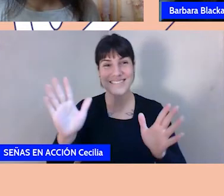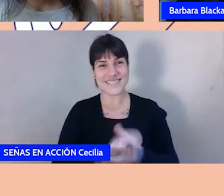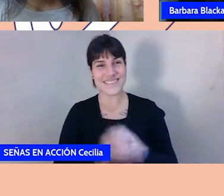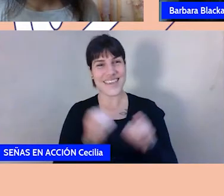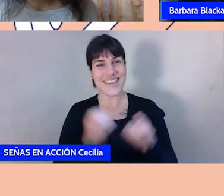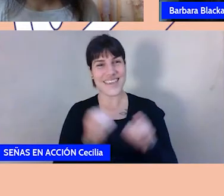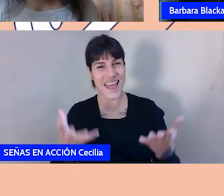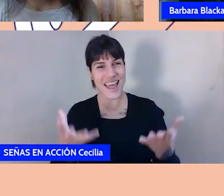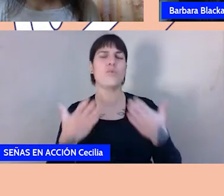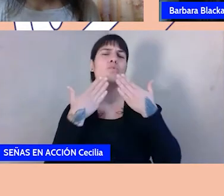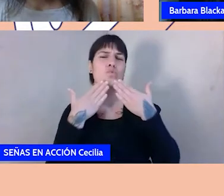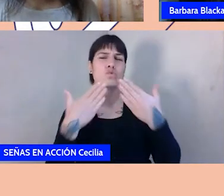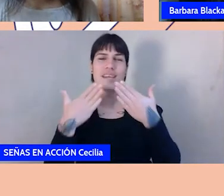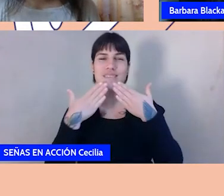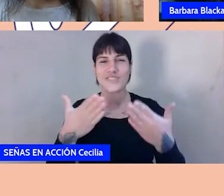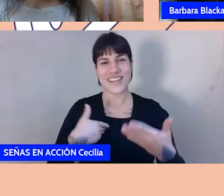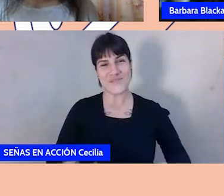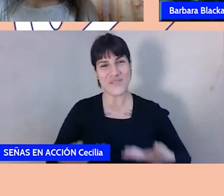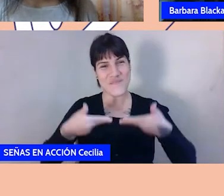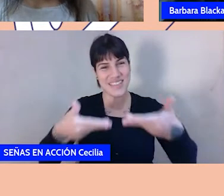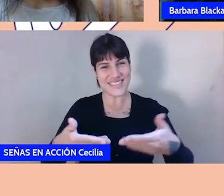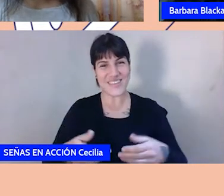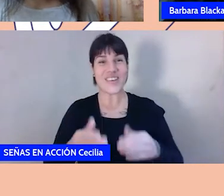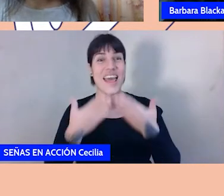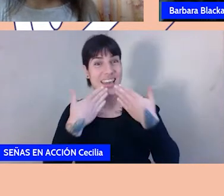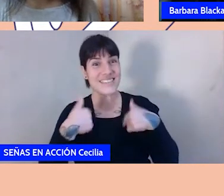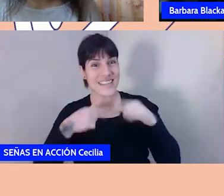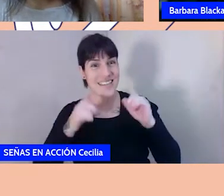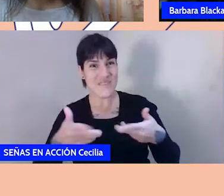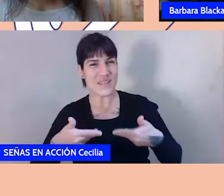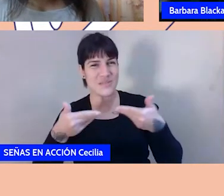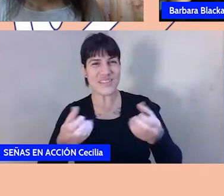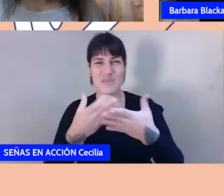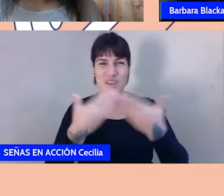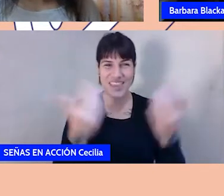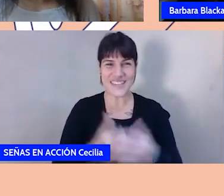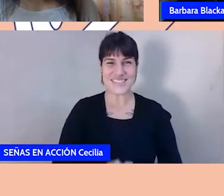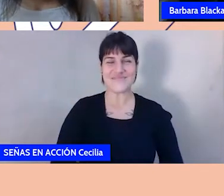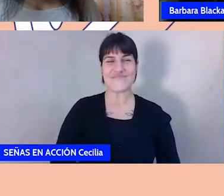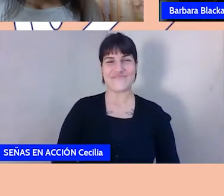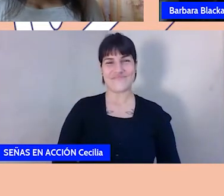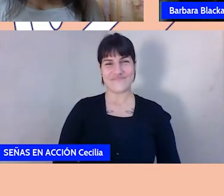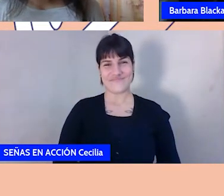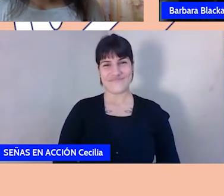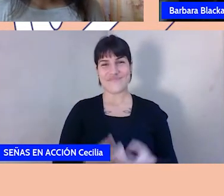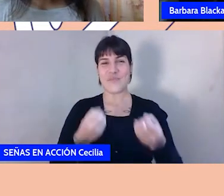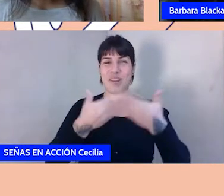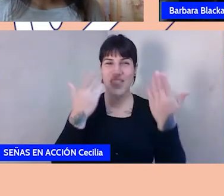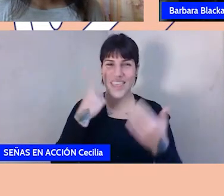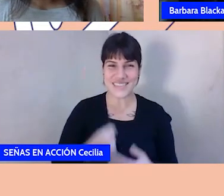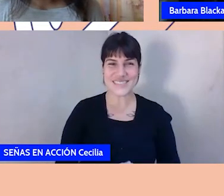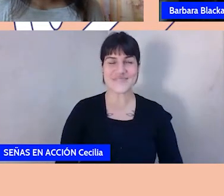invitación. Gracias, gracias por la invitación. Buenos días. Hola. Buenos días.